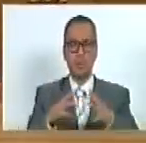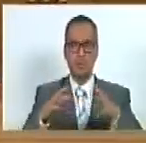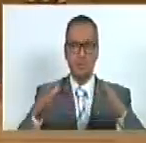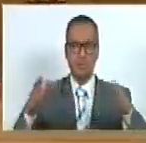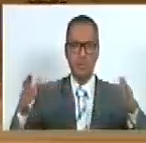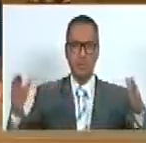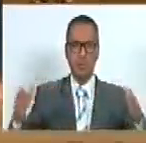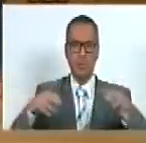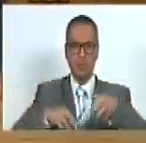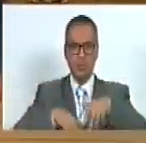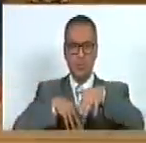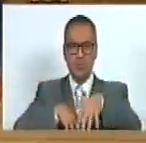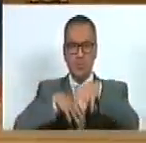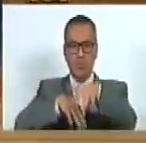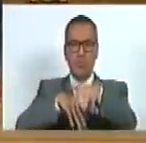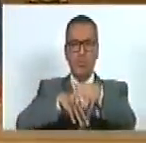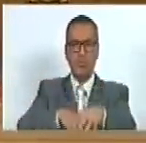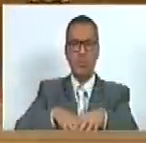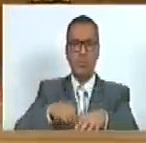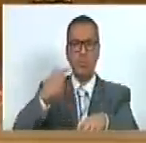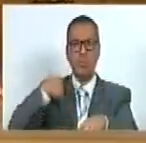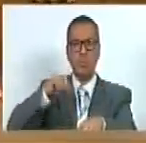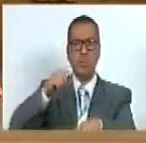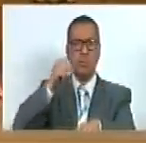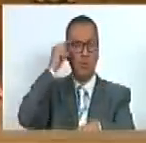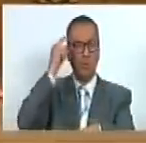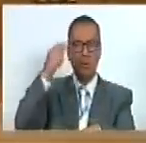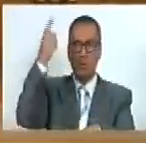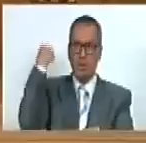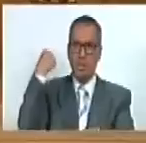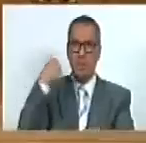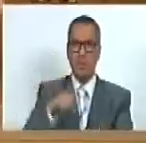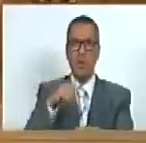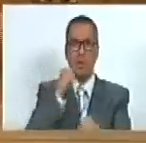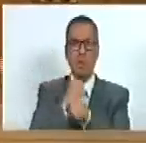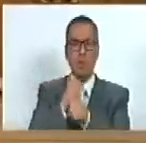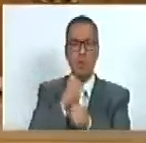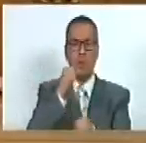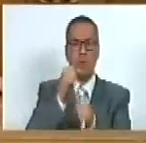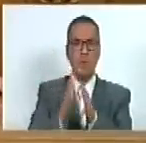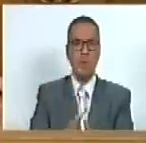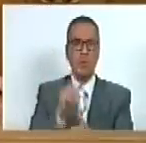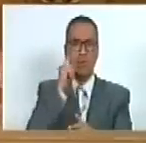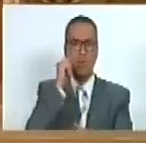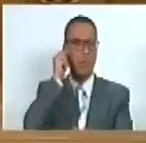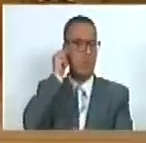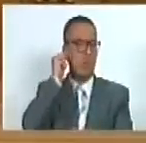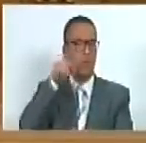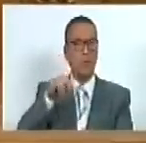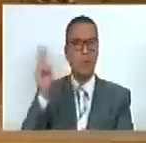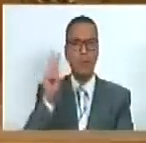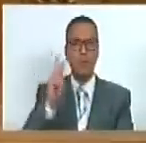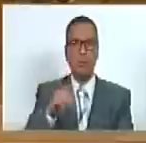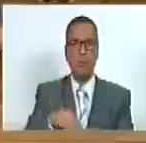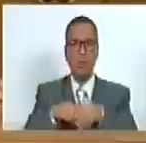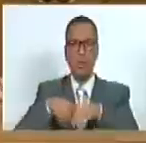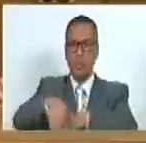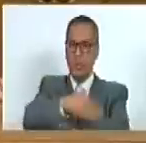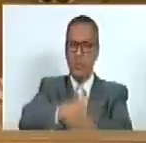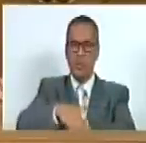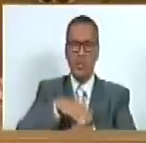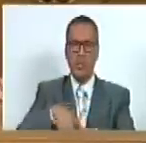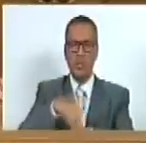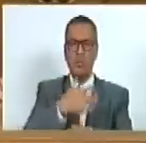gigantesca marcha que tuvimos ayer los trabajadores y las trabajadoras de Venezuela. Allí nos conseguimos en la calle, por